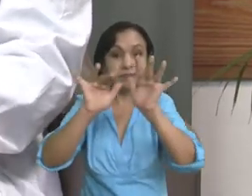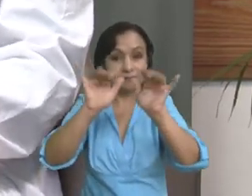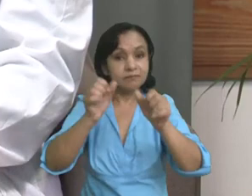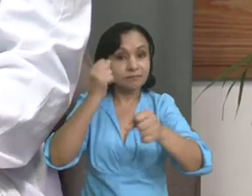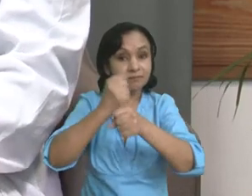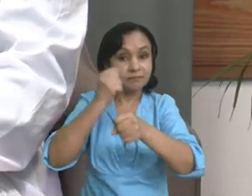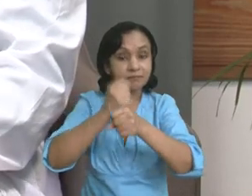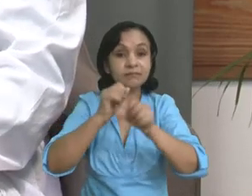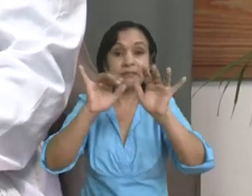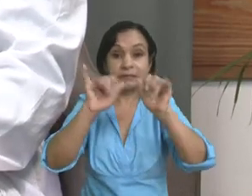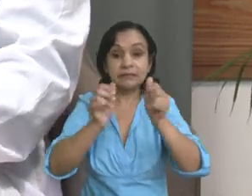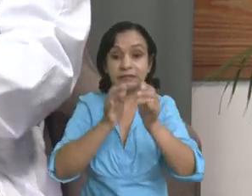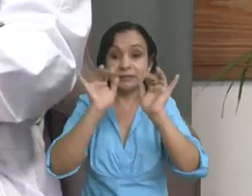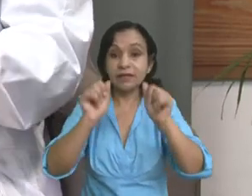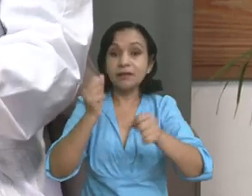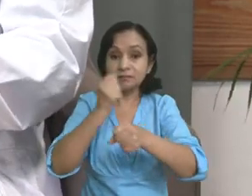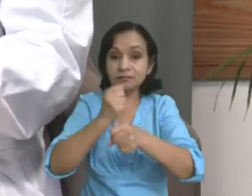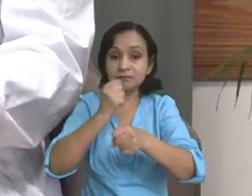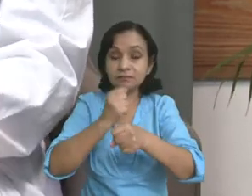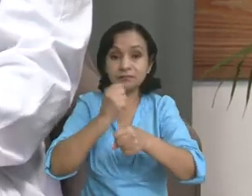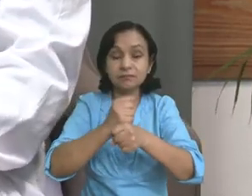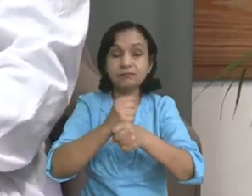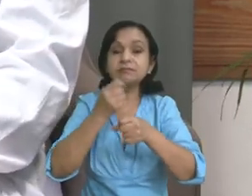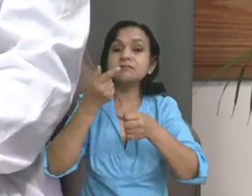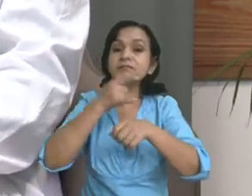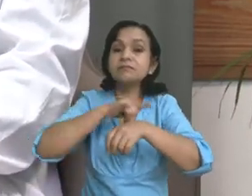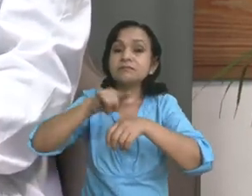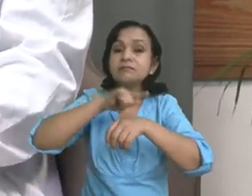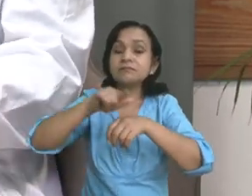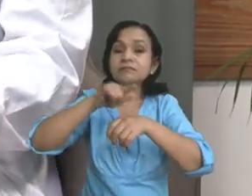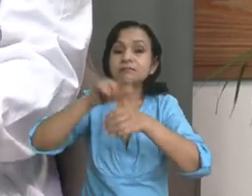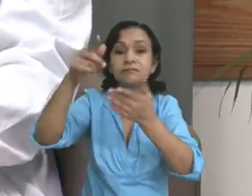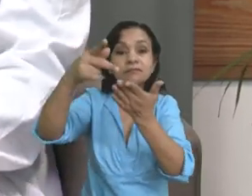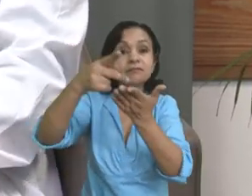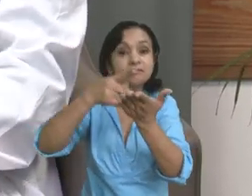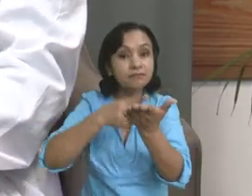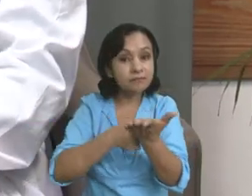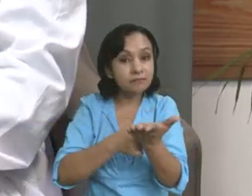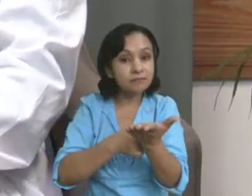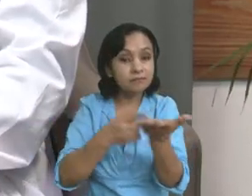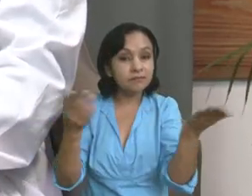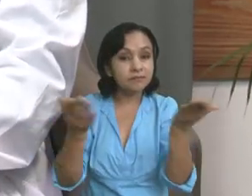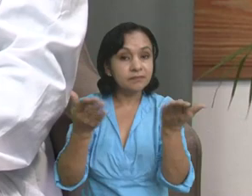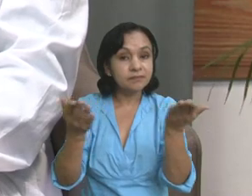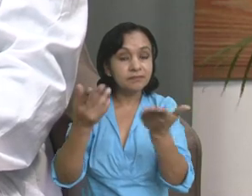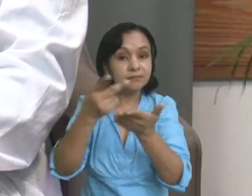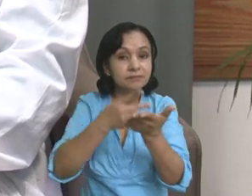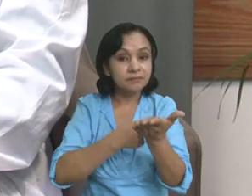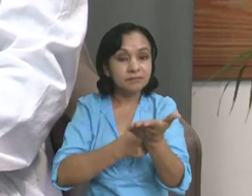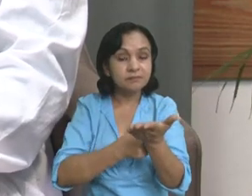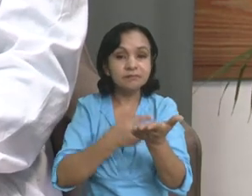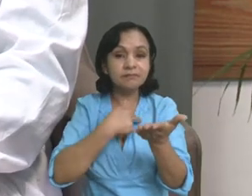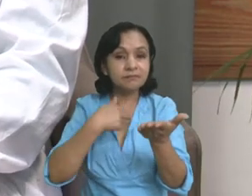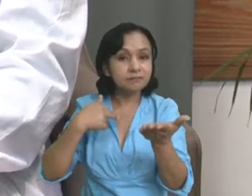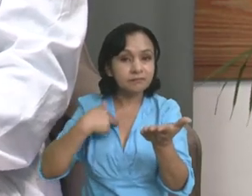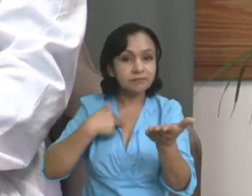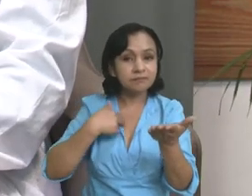yo considero que ya estamos trabajando porque estamos concibiendo el proyecto como se armaría, ¿no?